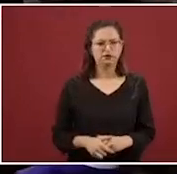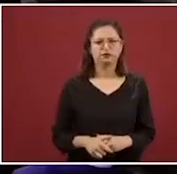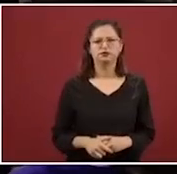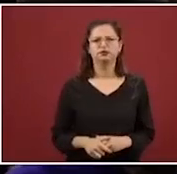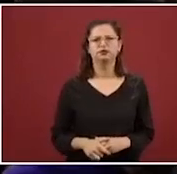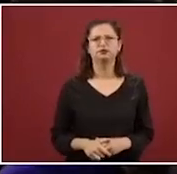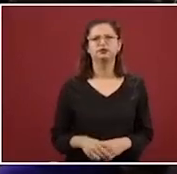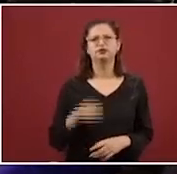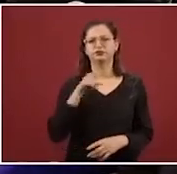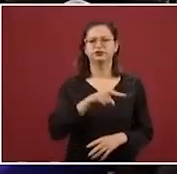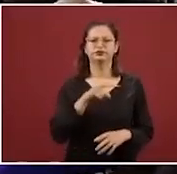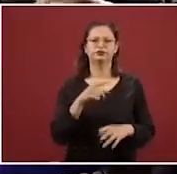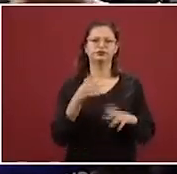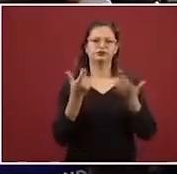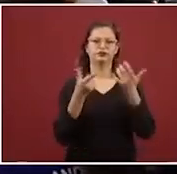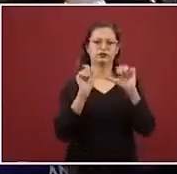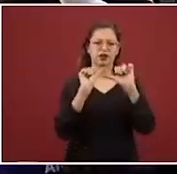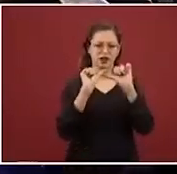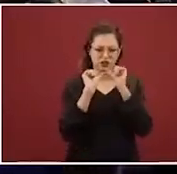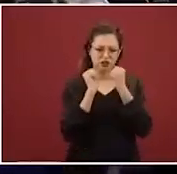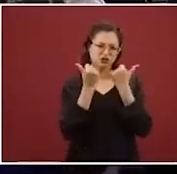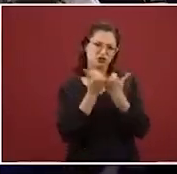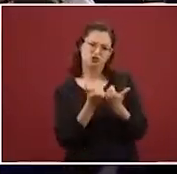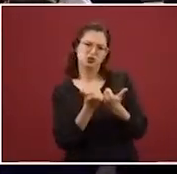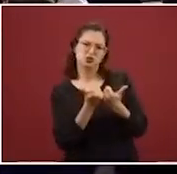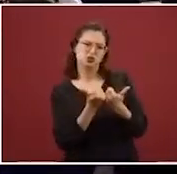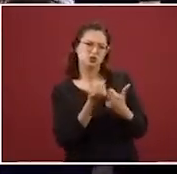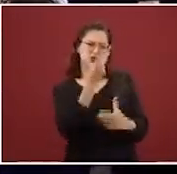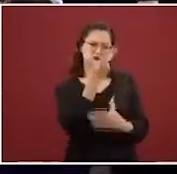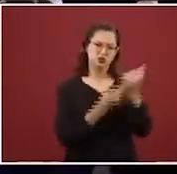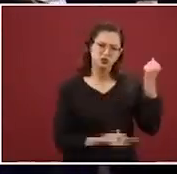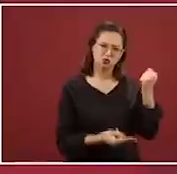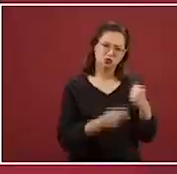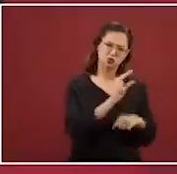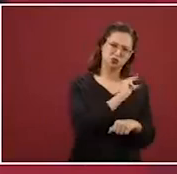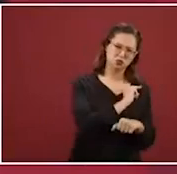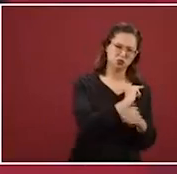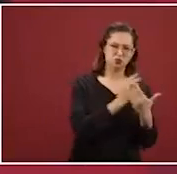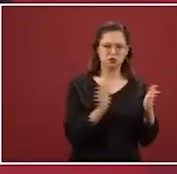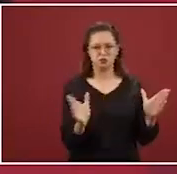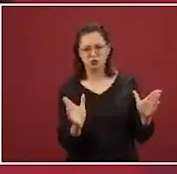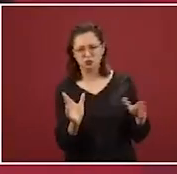son asociaciones público-privadas. Sí,